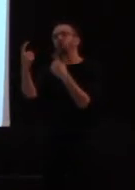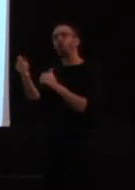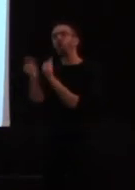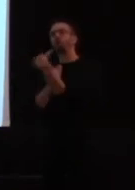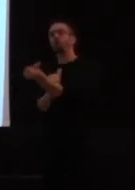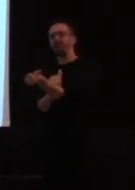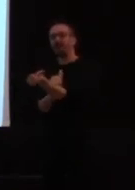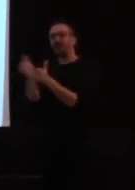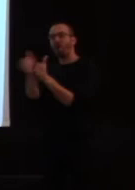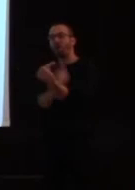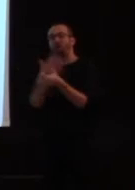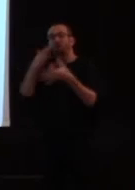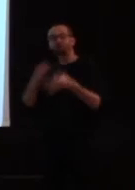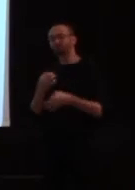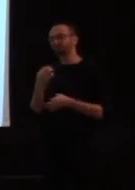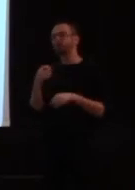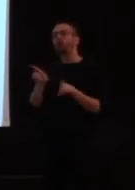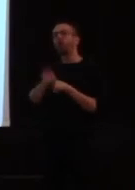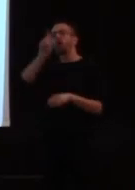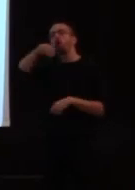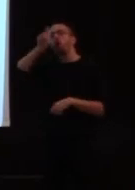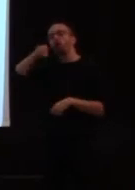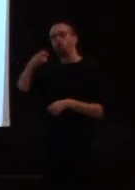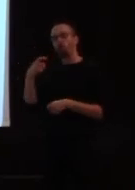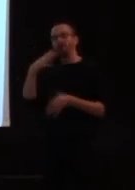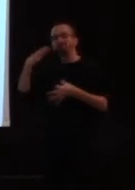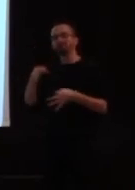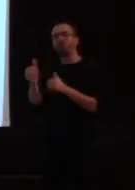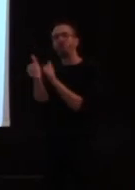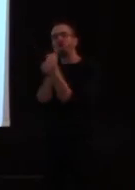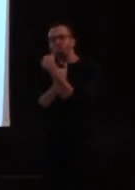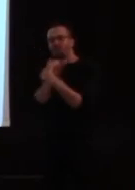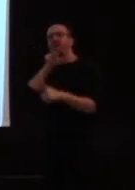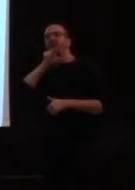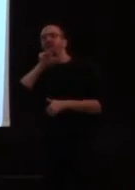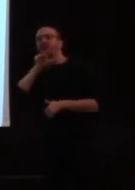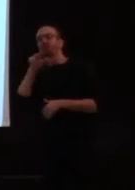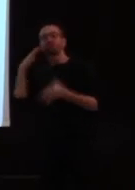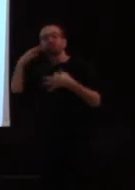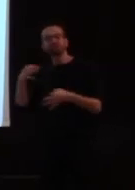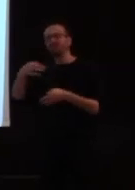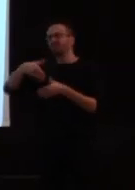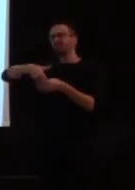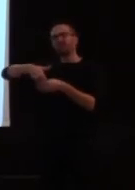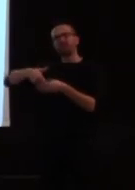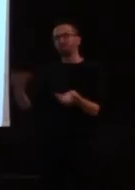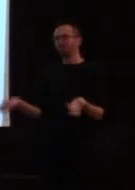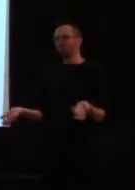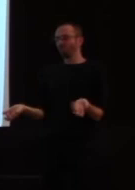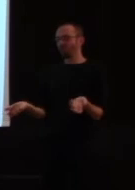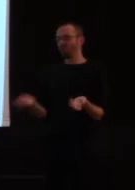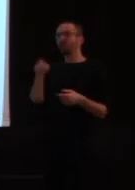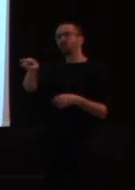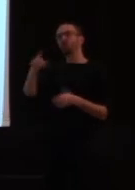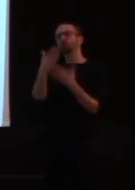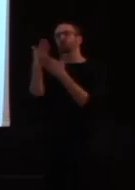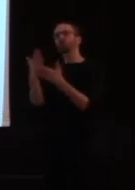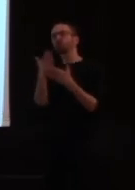contenido. Insisto, reproduciendo palabras que no tienen contenido. Estudian de memoria cosas, no saben lo que